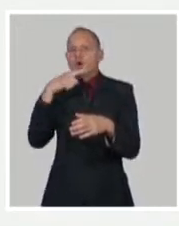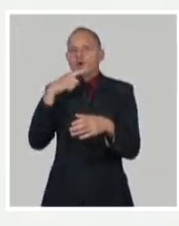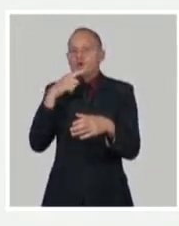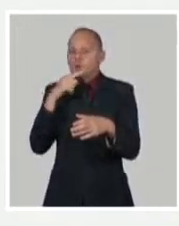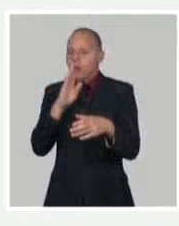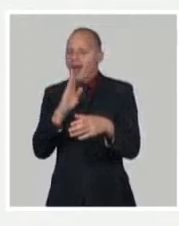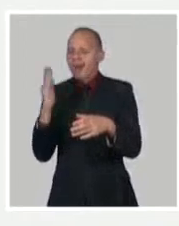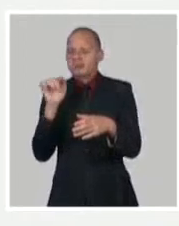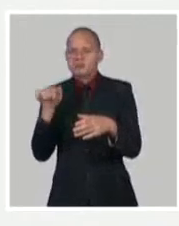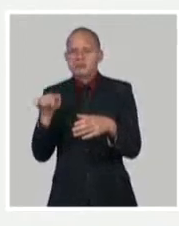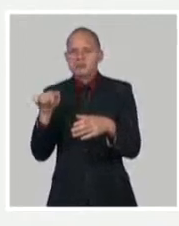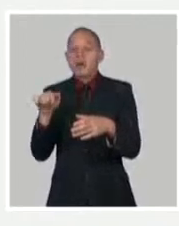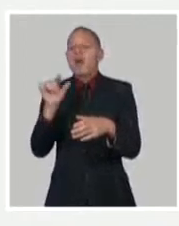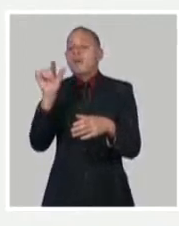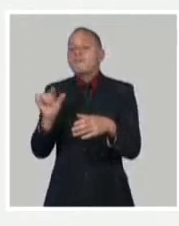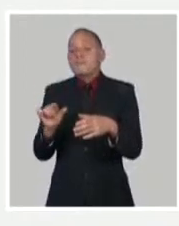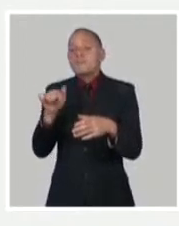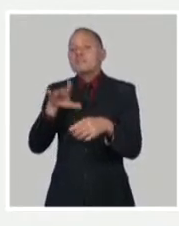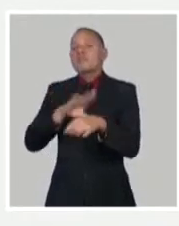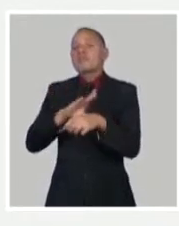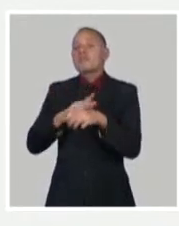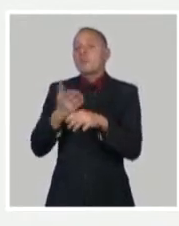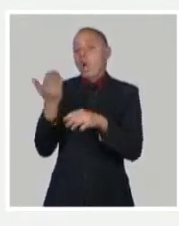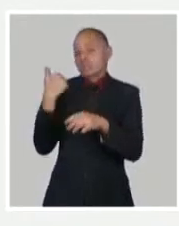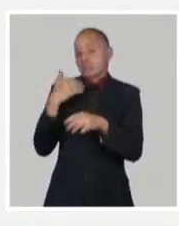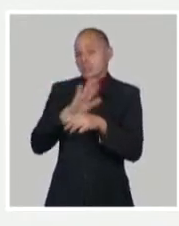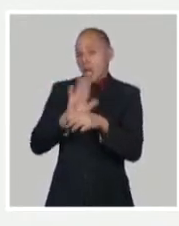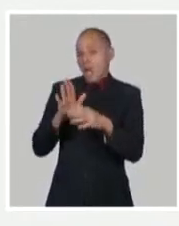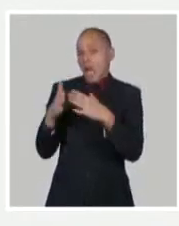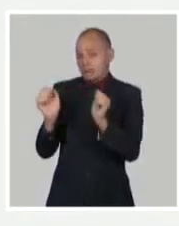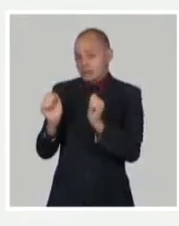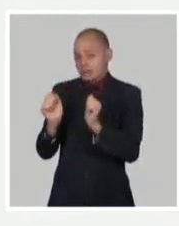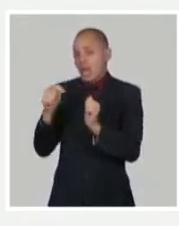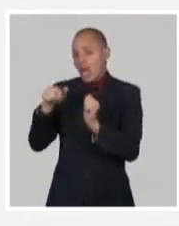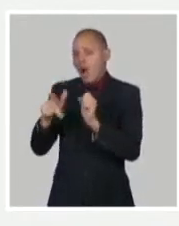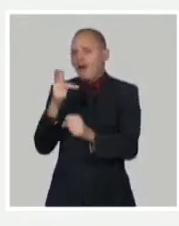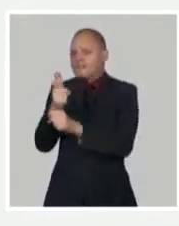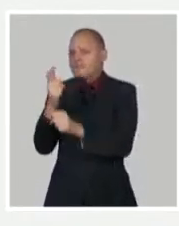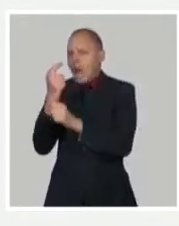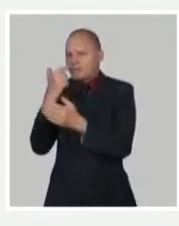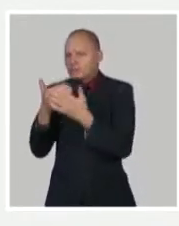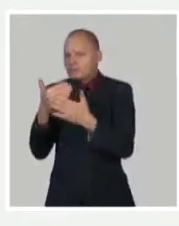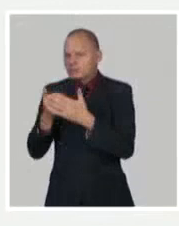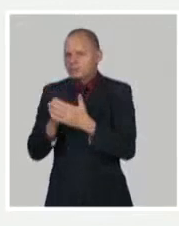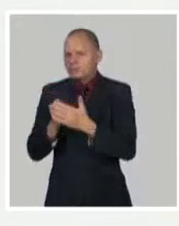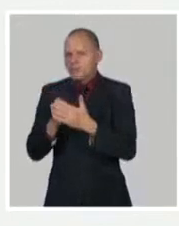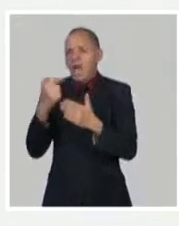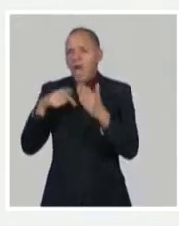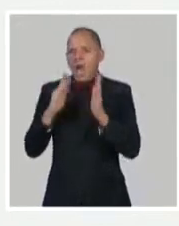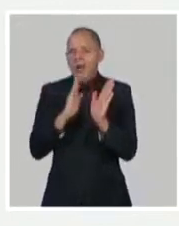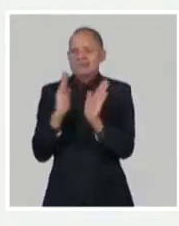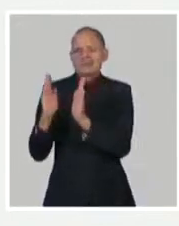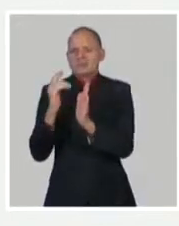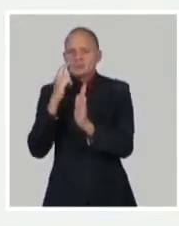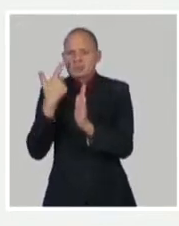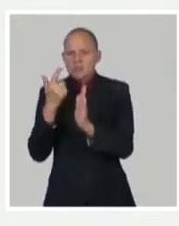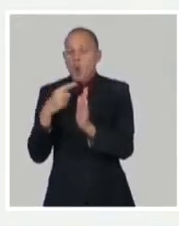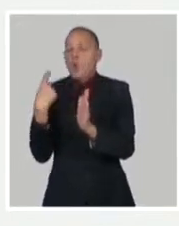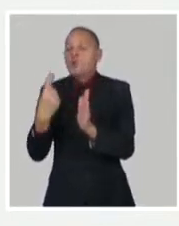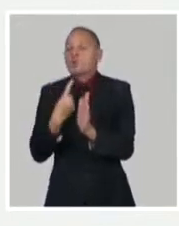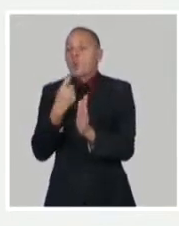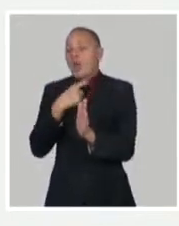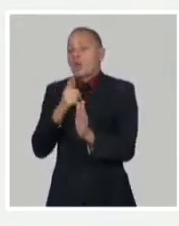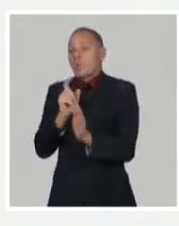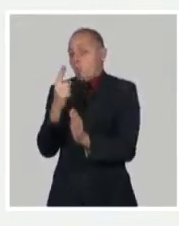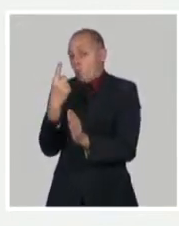ensayo. Y en la próxima pantalla se ve qué pasó con esos convalecientes cuando le aplicamos